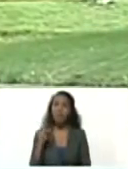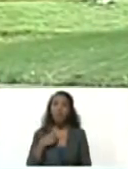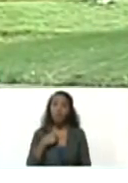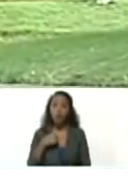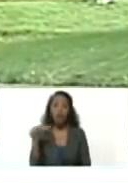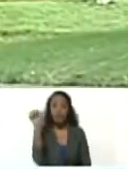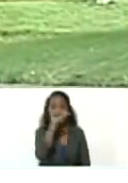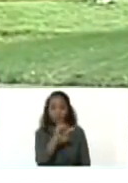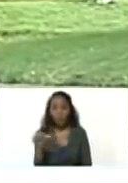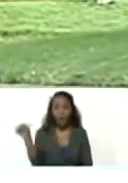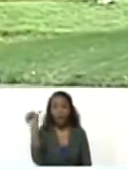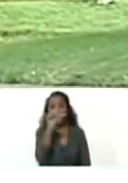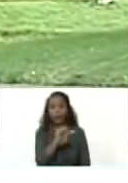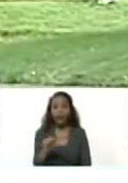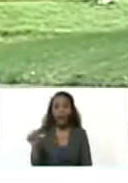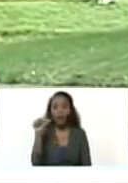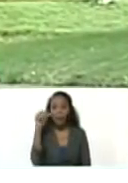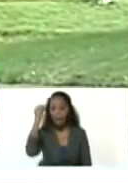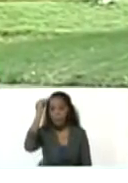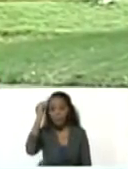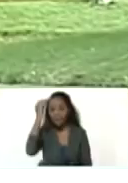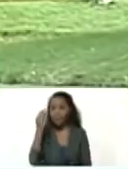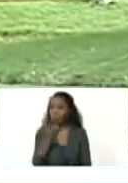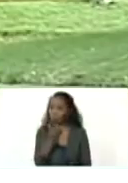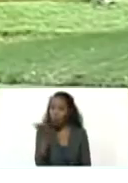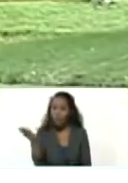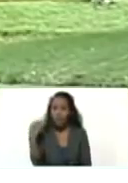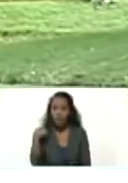ya pensando en ustedes